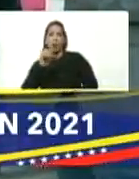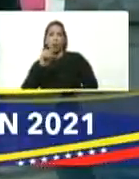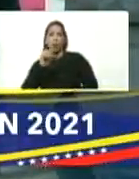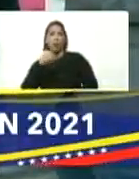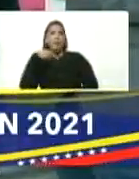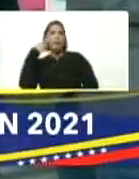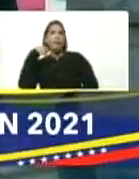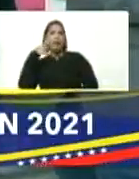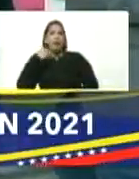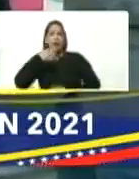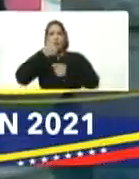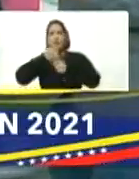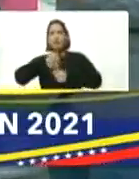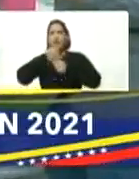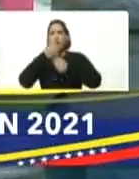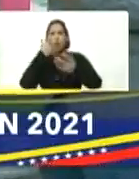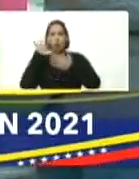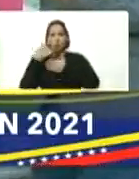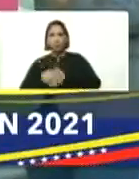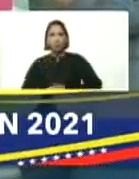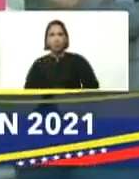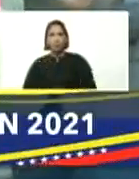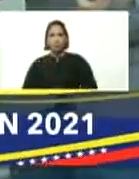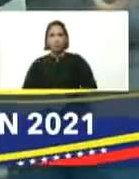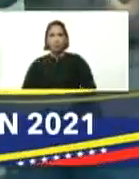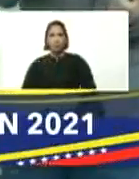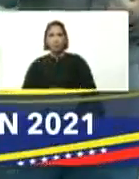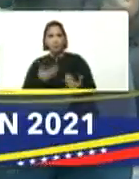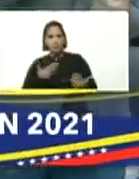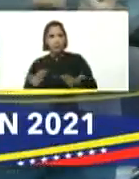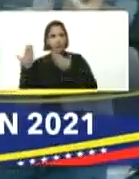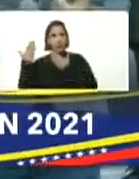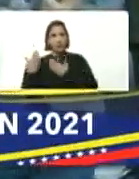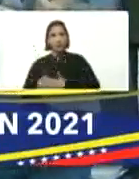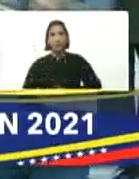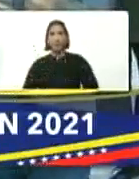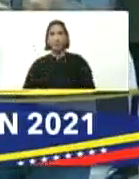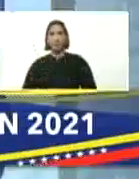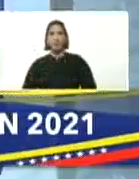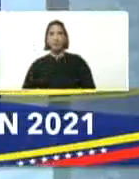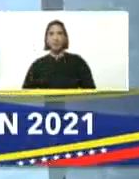Negrito Fullero con el grupo Los Fulleros. ¡Adelante, gaita!